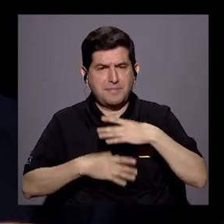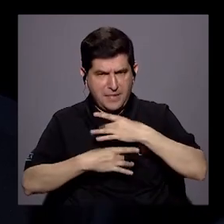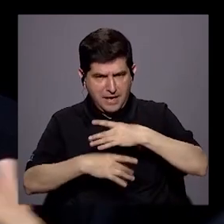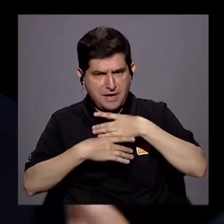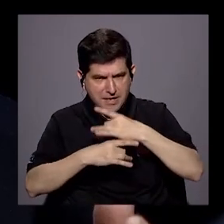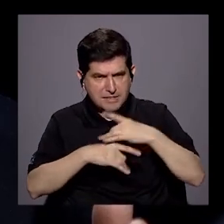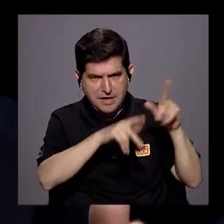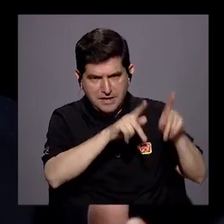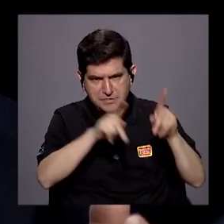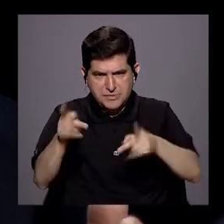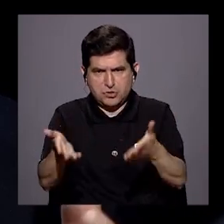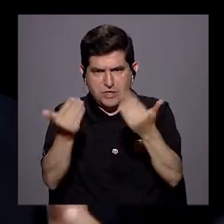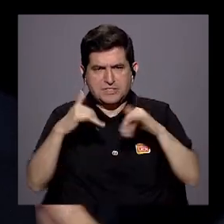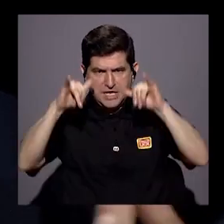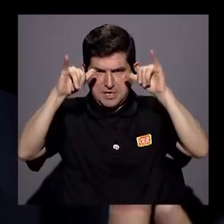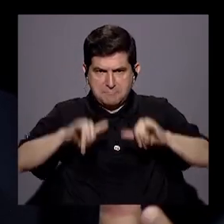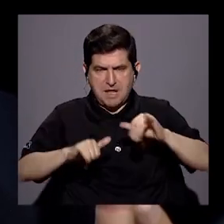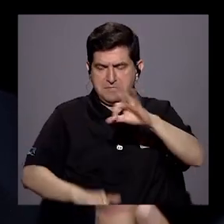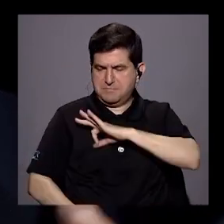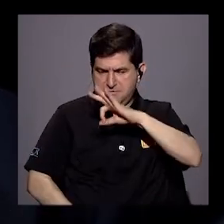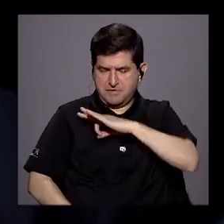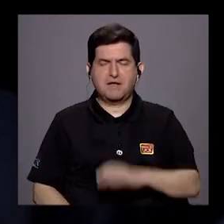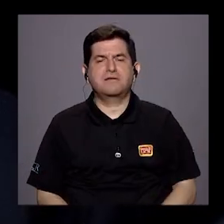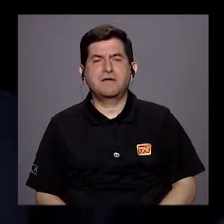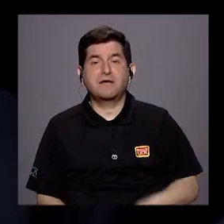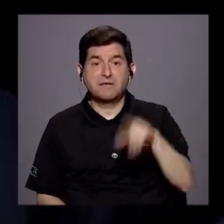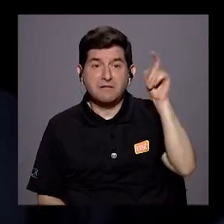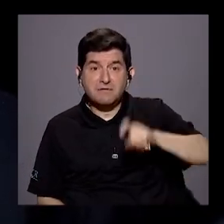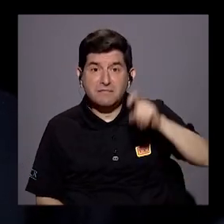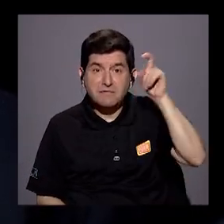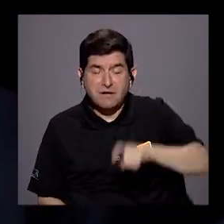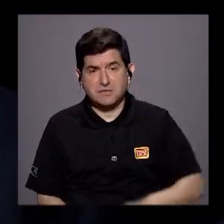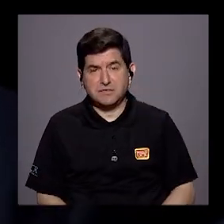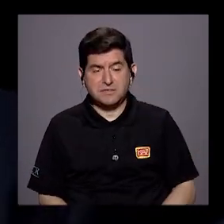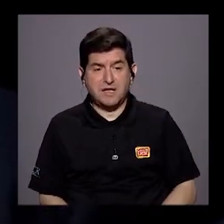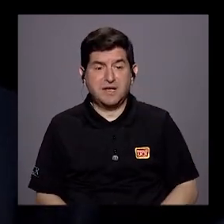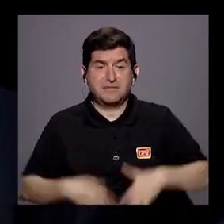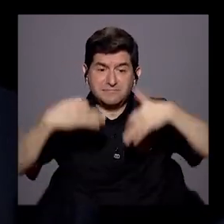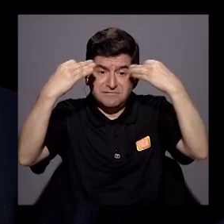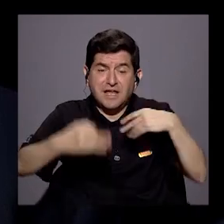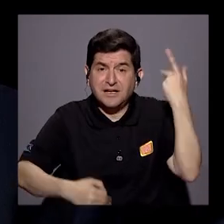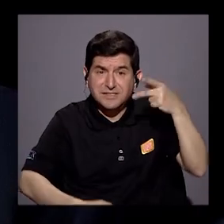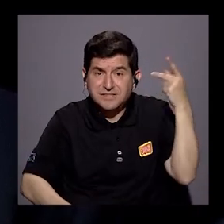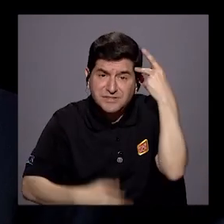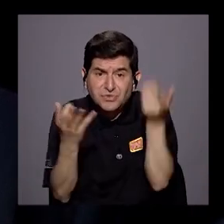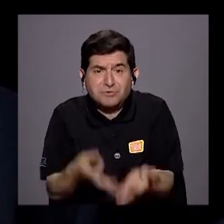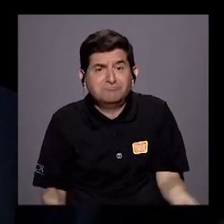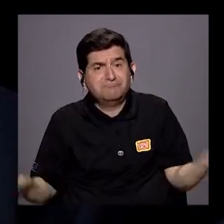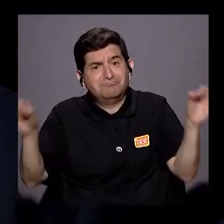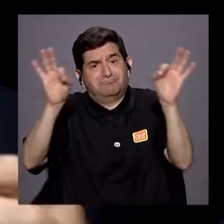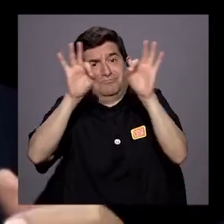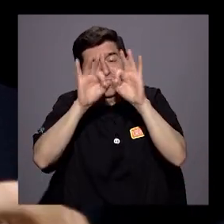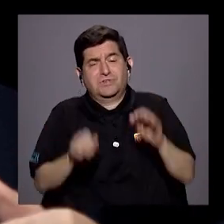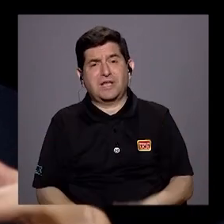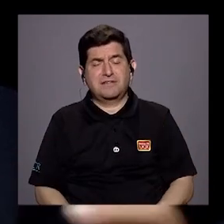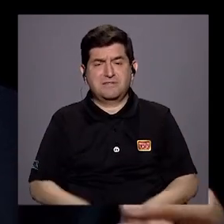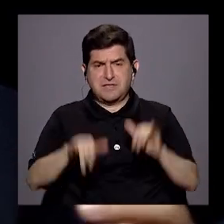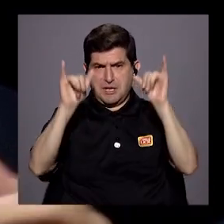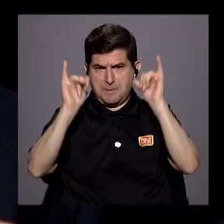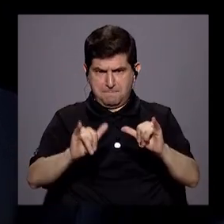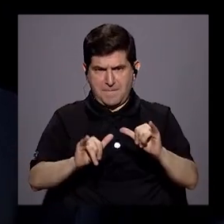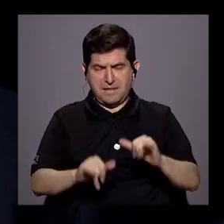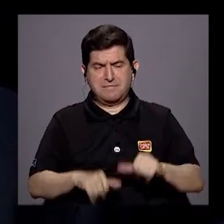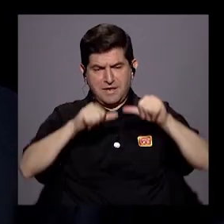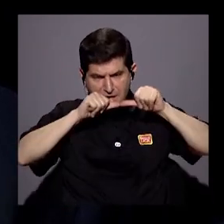mayores ventajas y beneficios entonces se le va a requerir una decisión política importante para darle mantenimiento